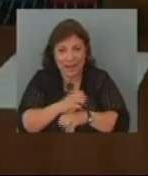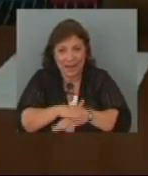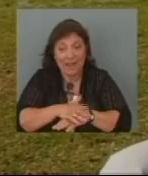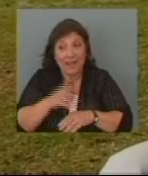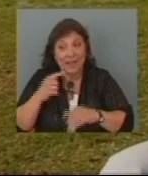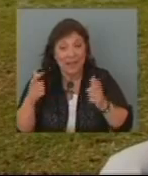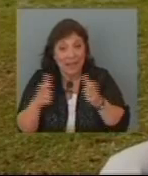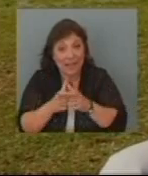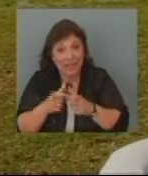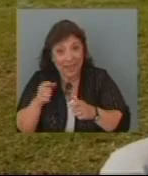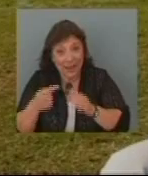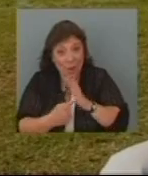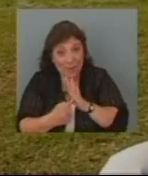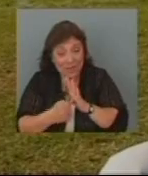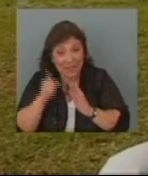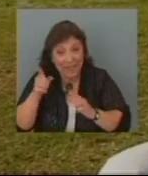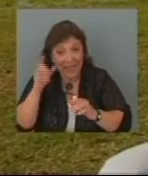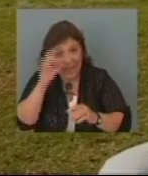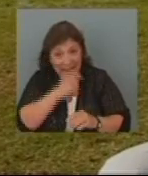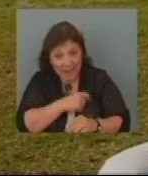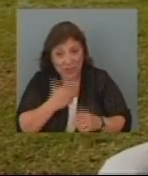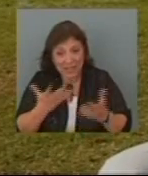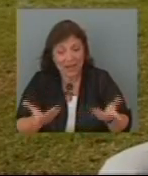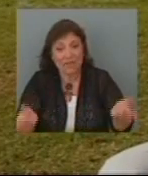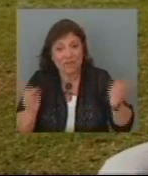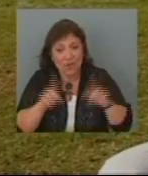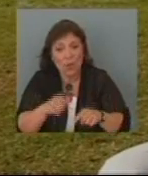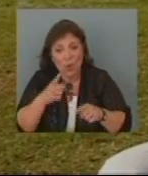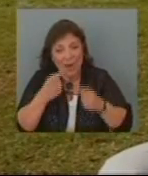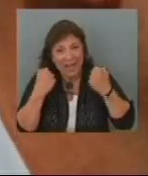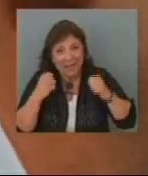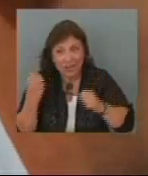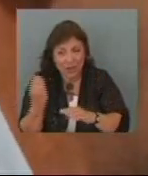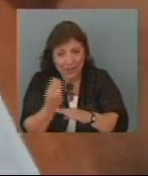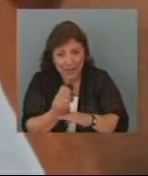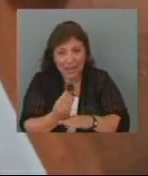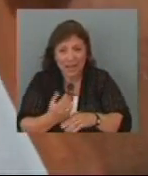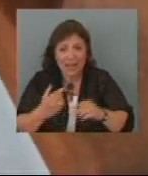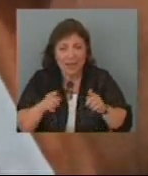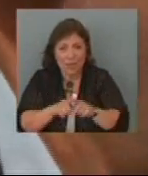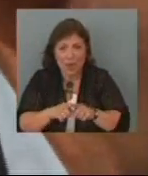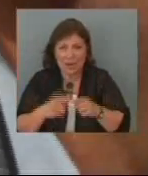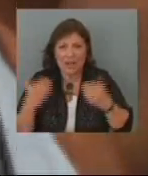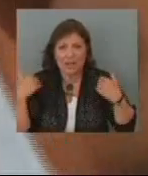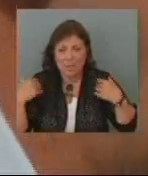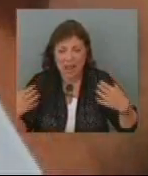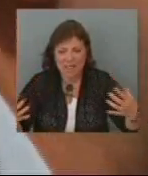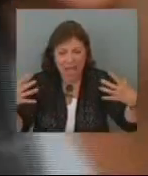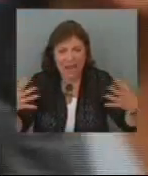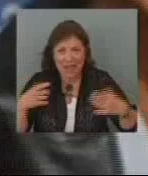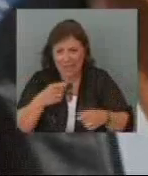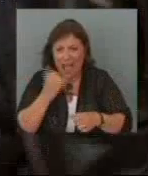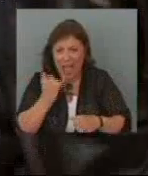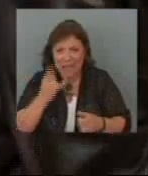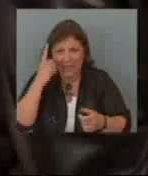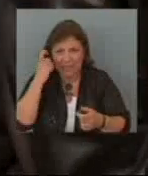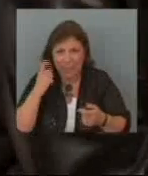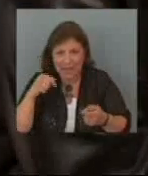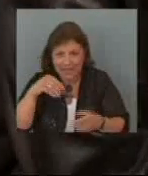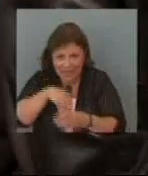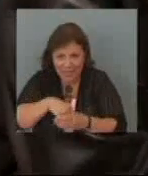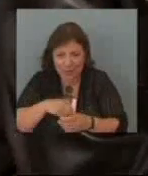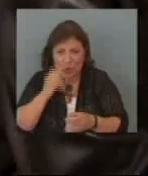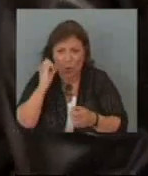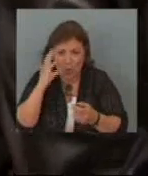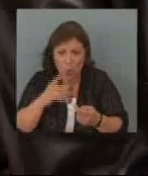club es tratar de rehacer el equipo y contar para ello con un entrenador de espalda ancha, como lo llamaron, con experiencia en el club que permita